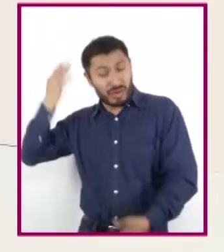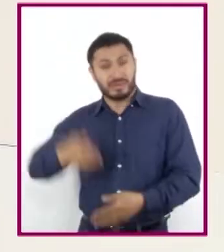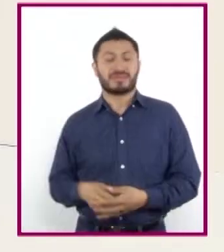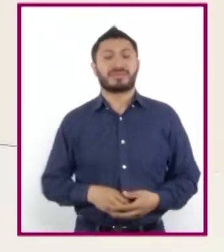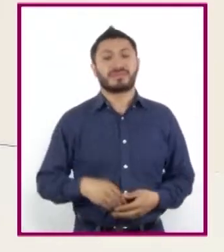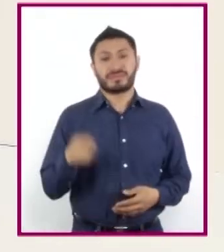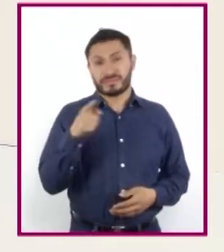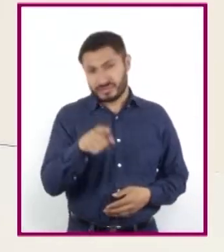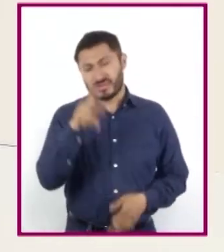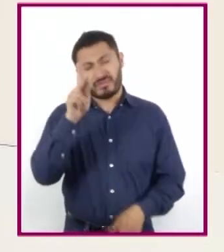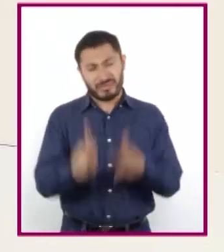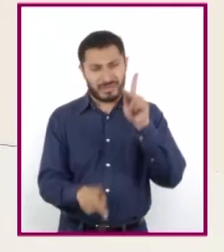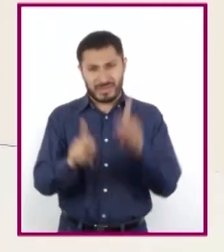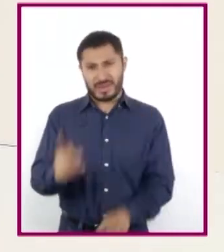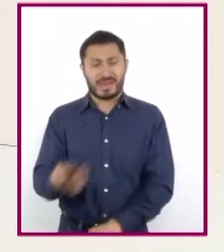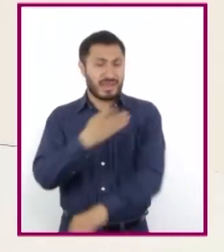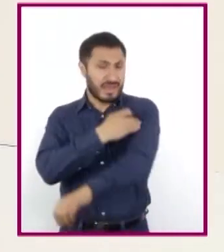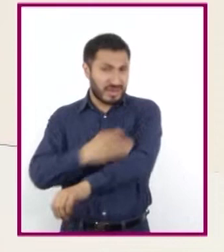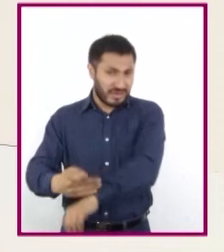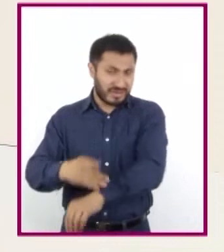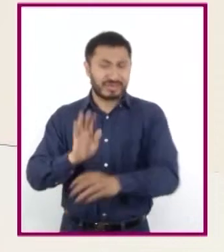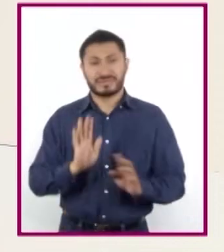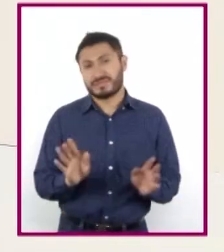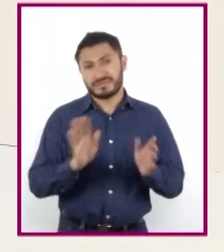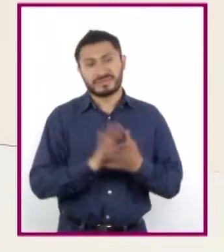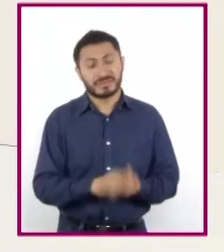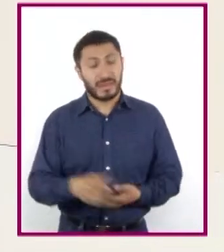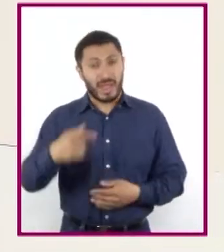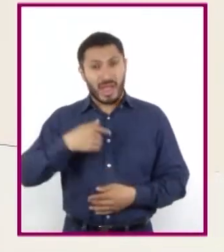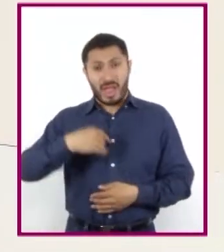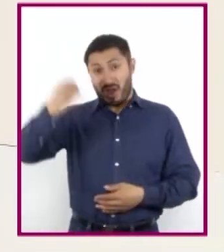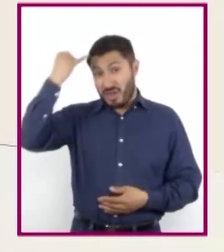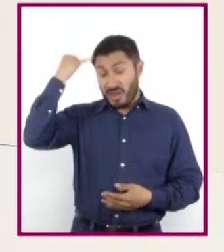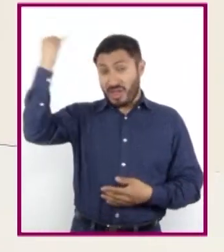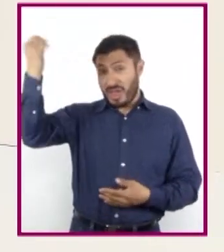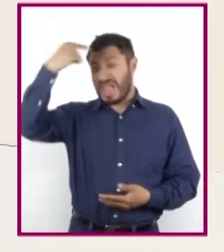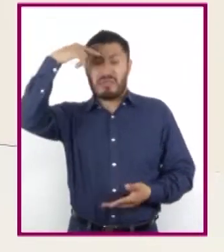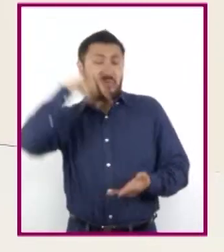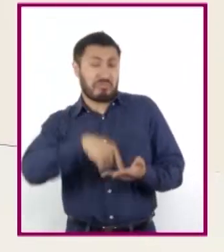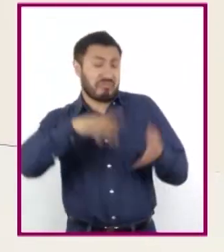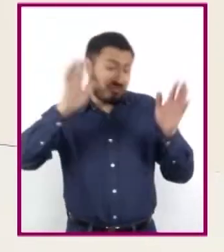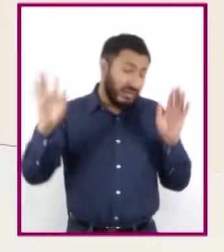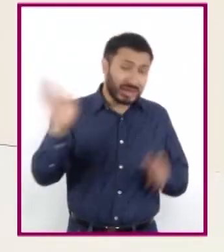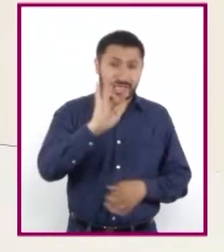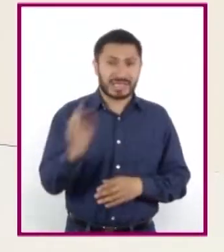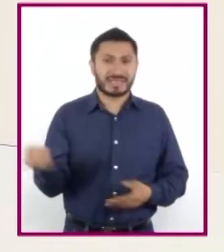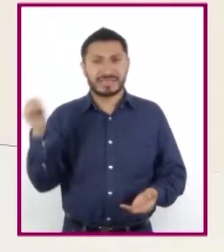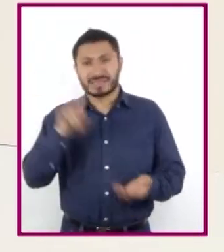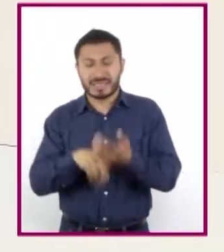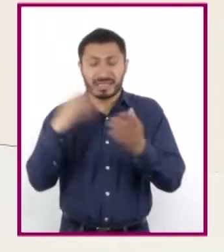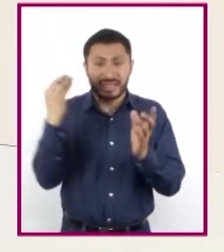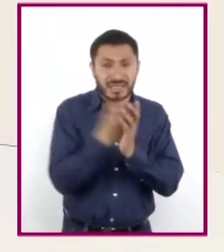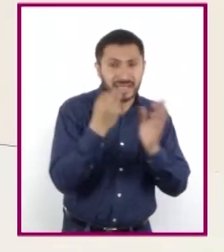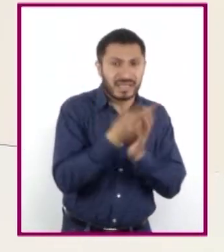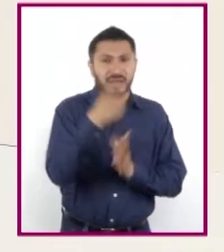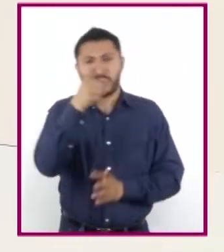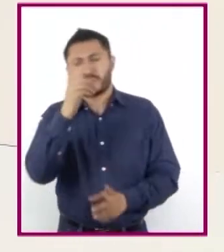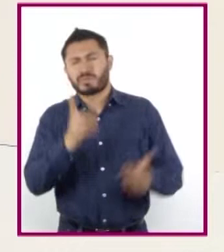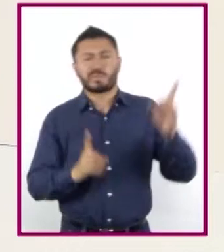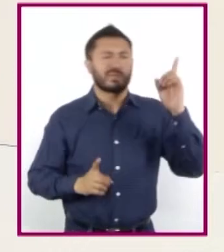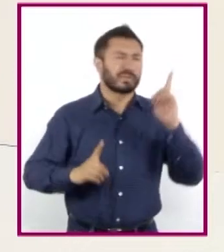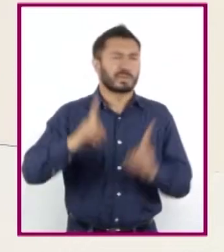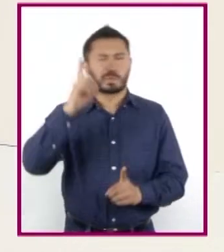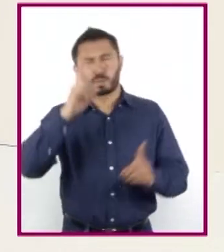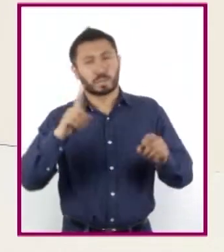que lo comenten con sus familiares. Me imagino que muchas veces durante la clase se han preguntado ¿para